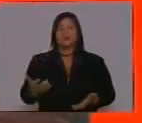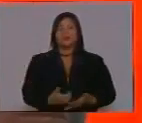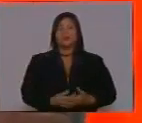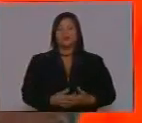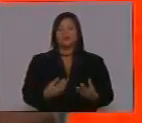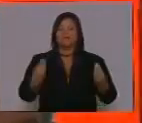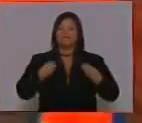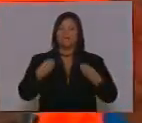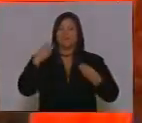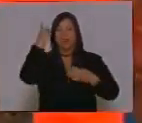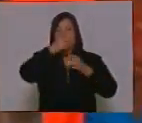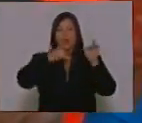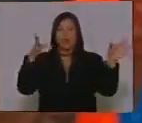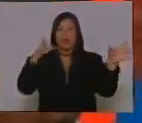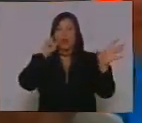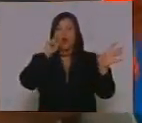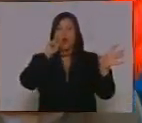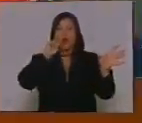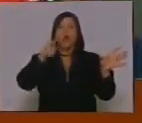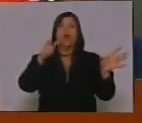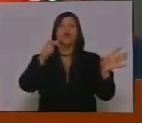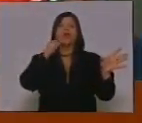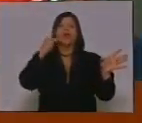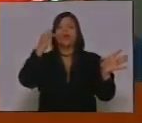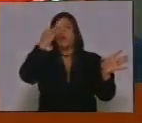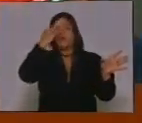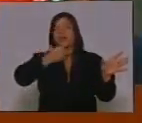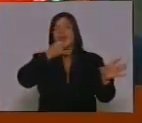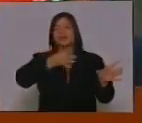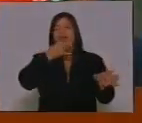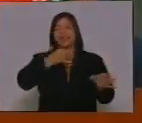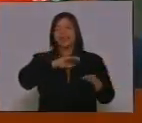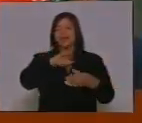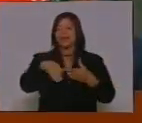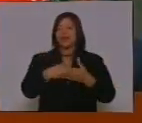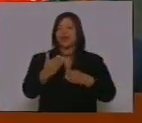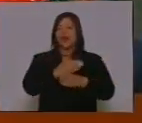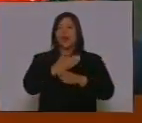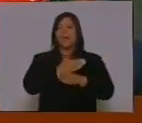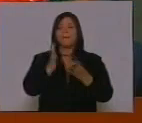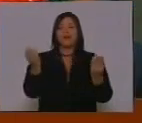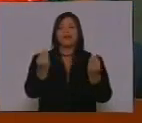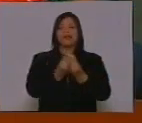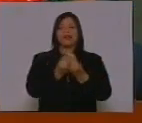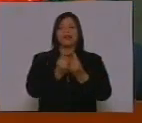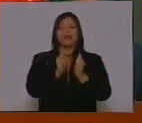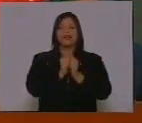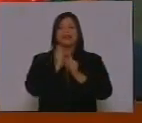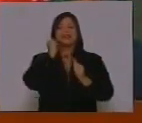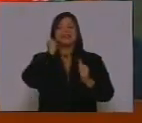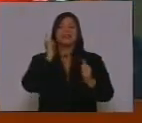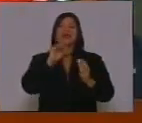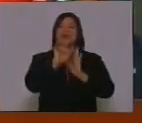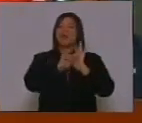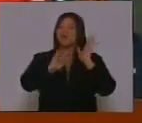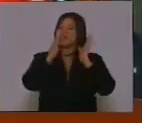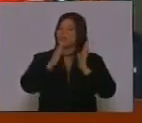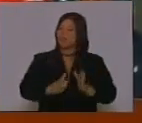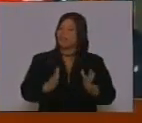pueblo de Guaycaipuro, y buenas tardes a todos mis compañeros y compañeras